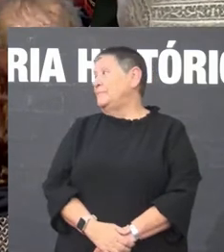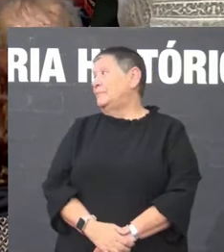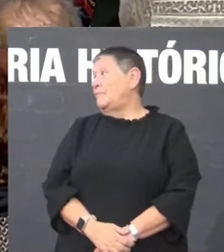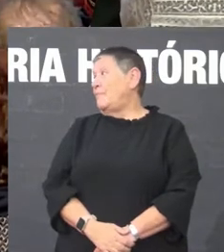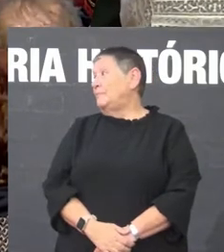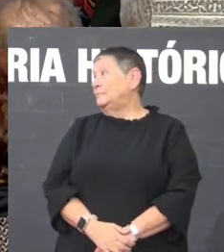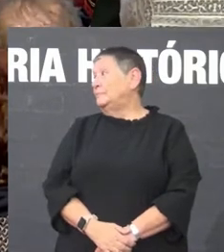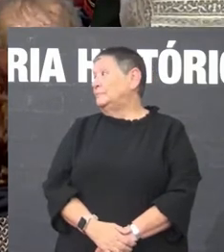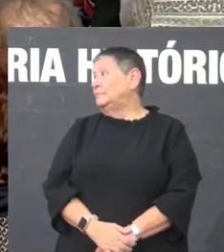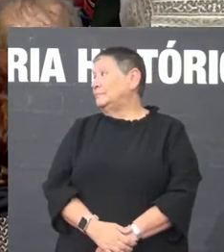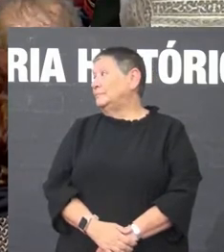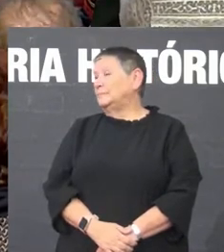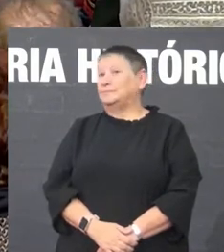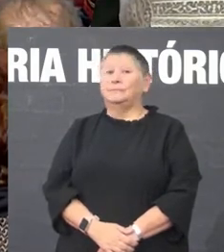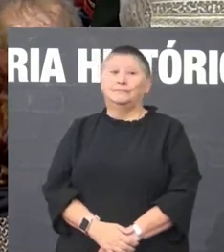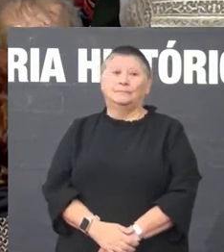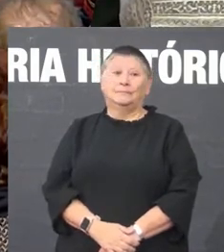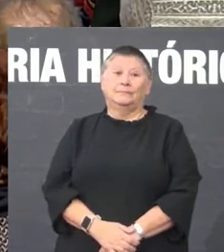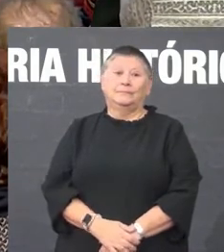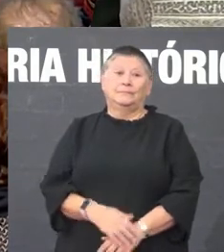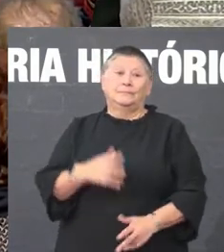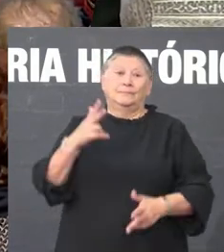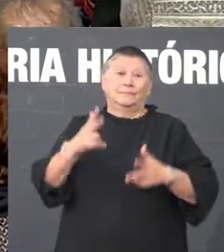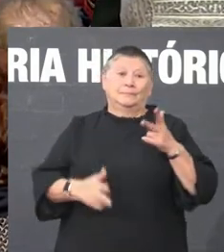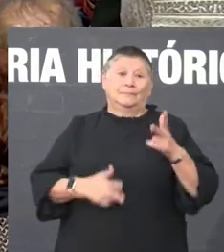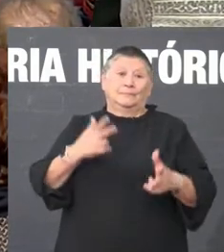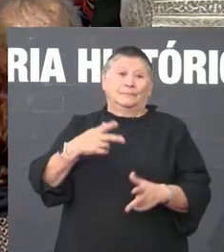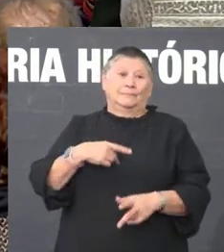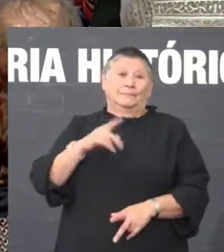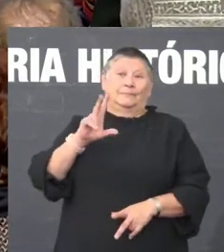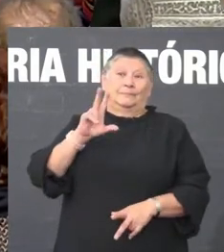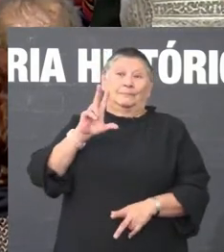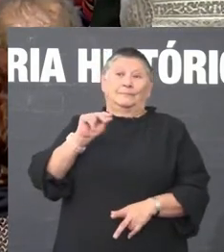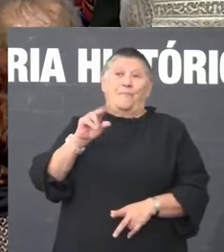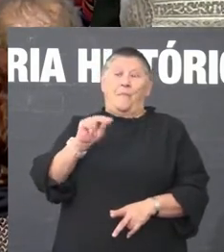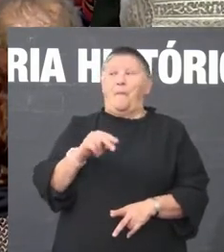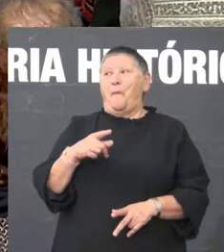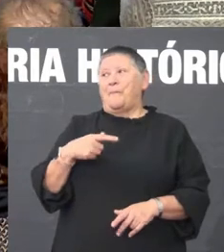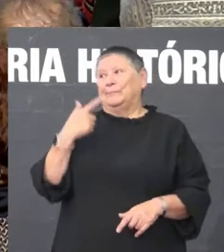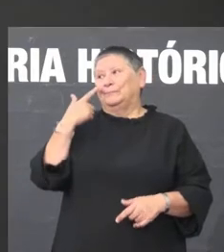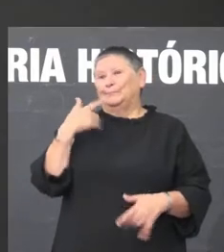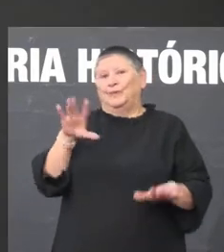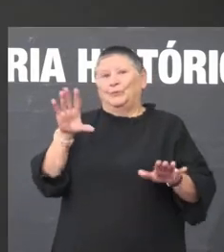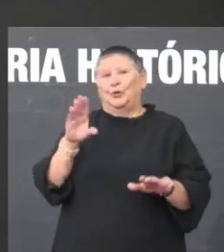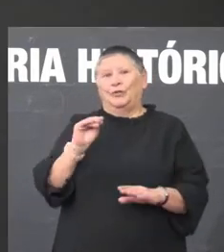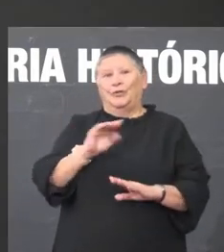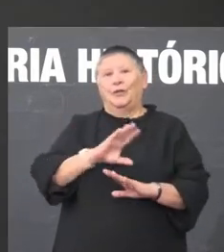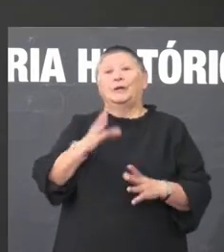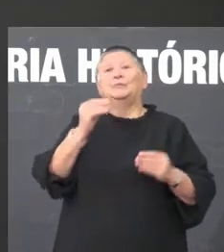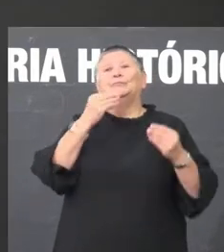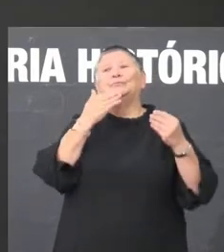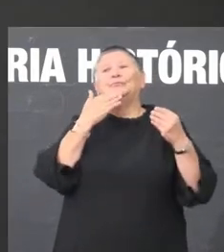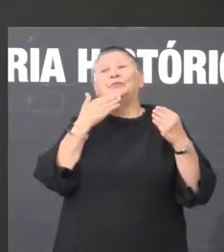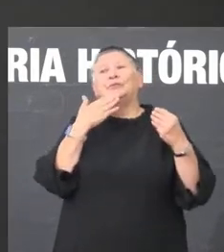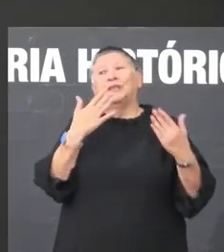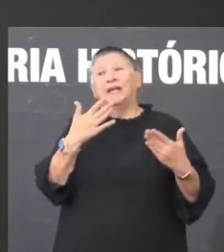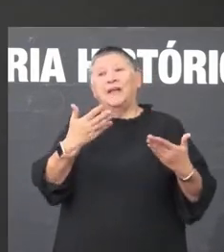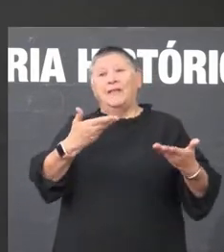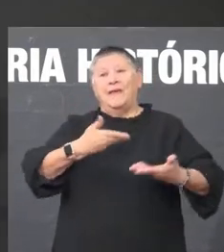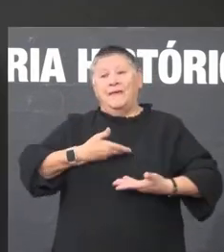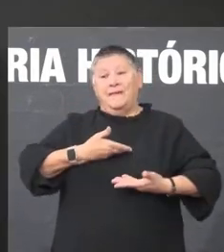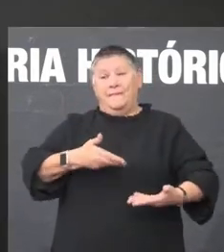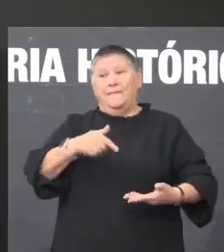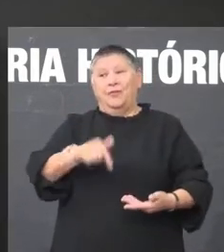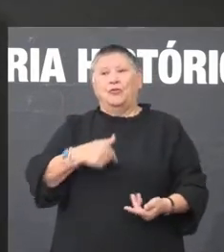Ba, egun on guztioi, da benetan eskerrik asko moten dautzuet zuen gonbidapenagaitik. Muchísimas gracias por la invitación,